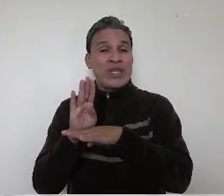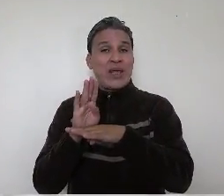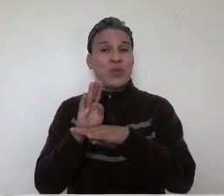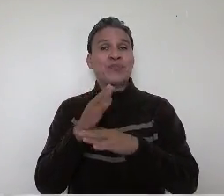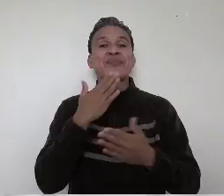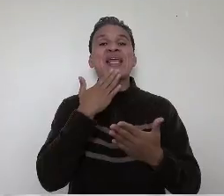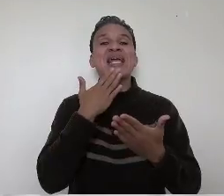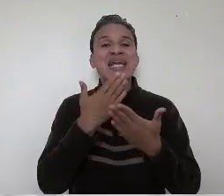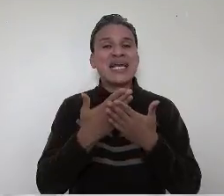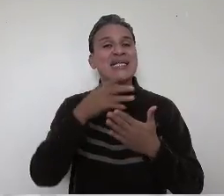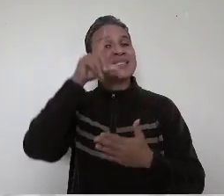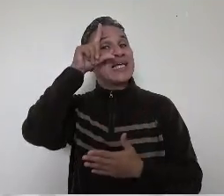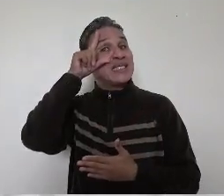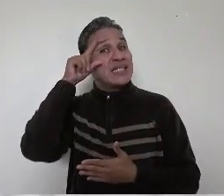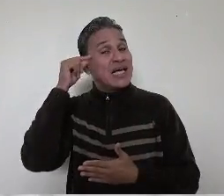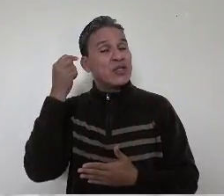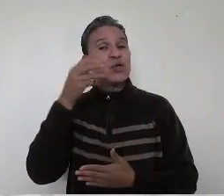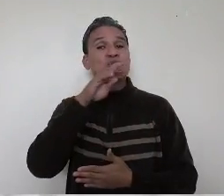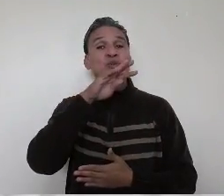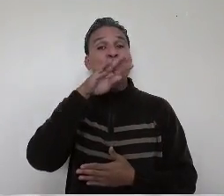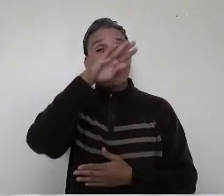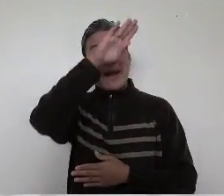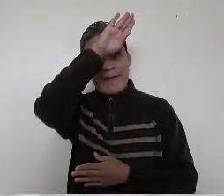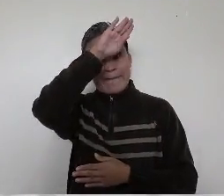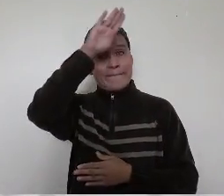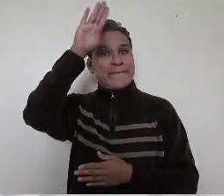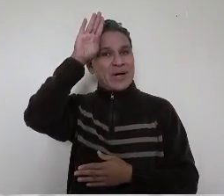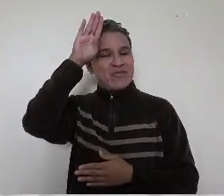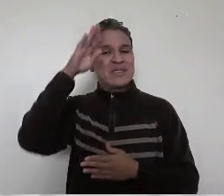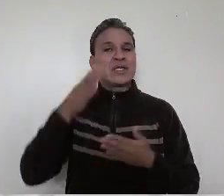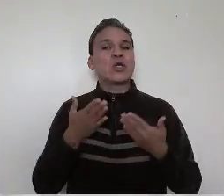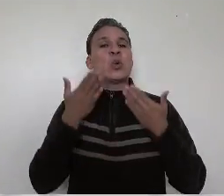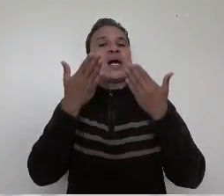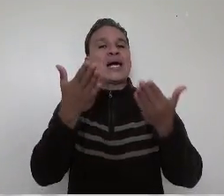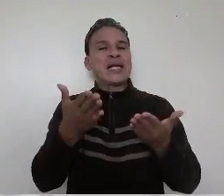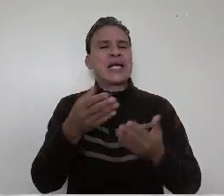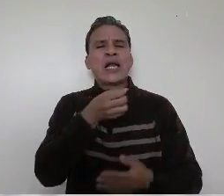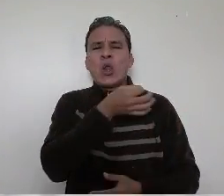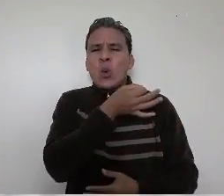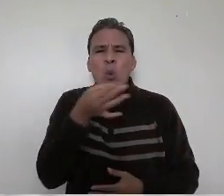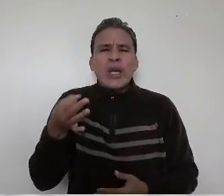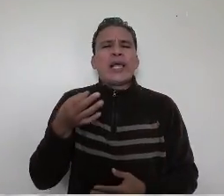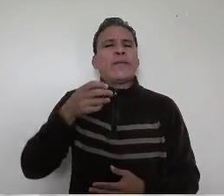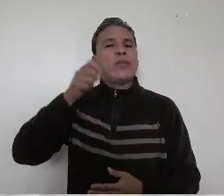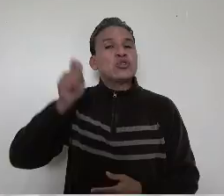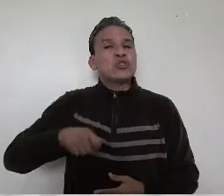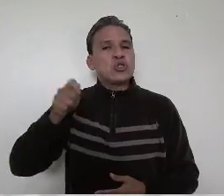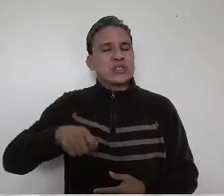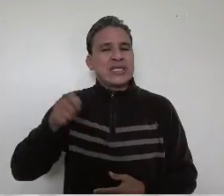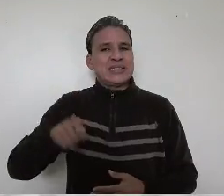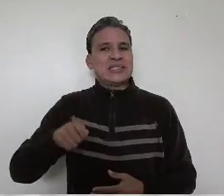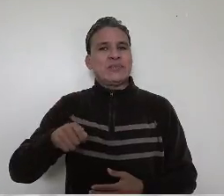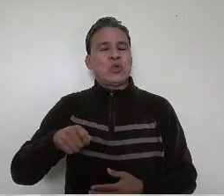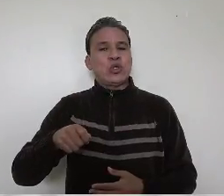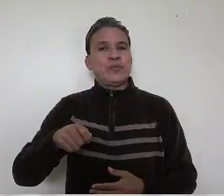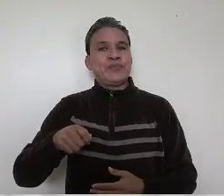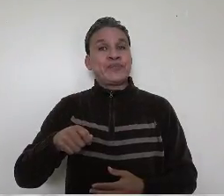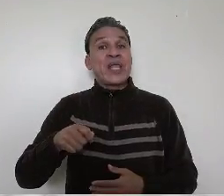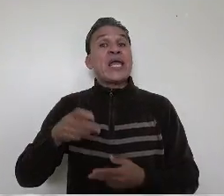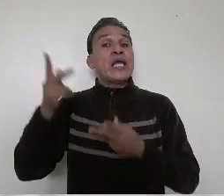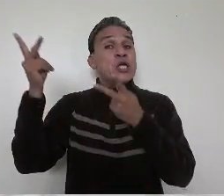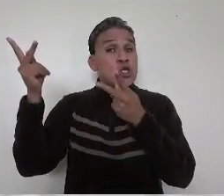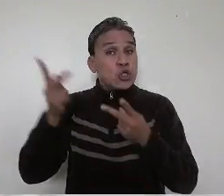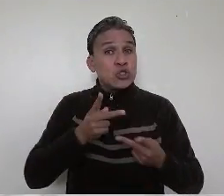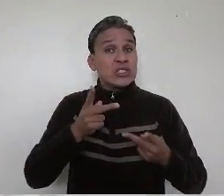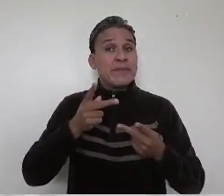Francisco, que nos ha regalado un hermoso testimonio y el reto de ser capaces de